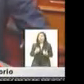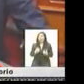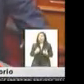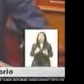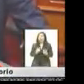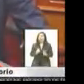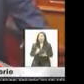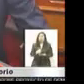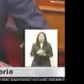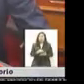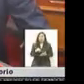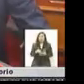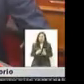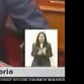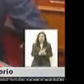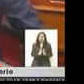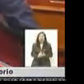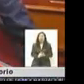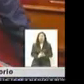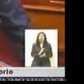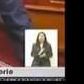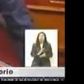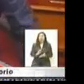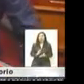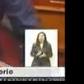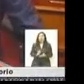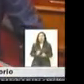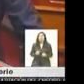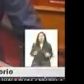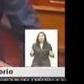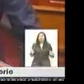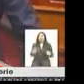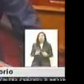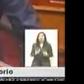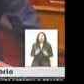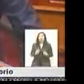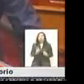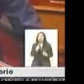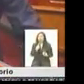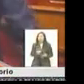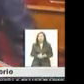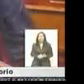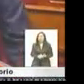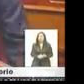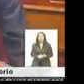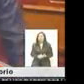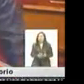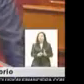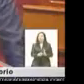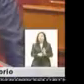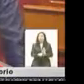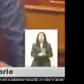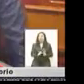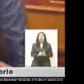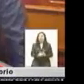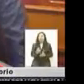como propósito eludir la Ley de Contrataciones del Estado, sino por el contrario, tal como lo he manifestado. El Decreto